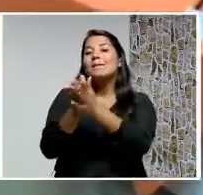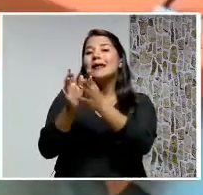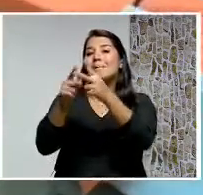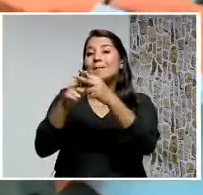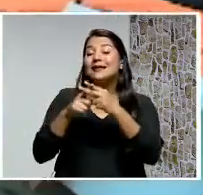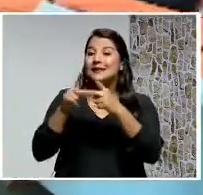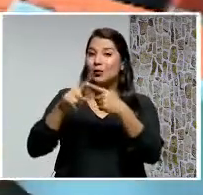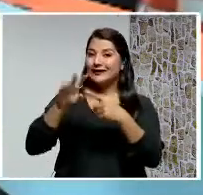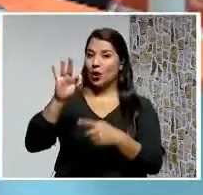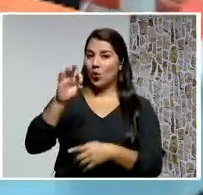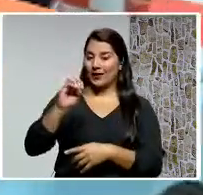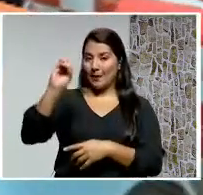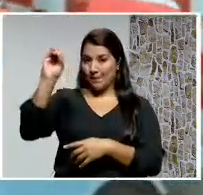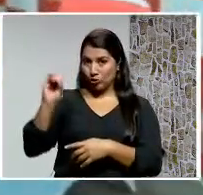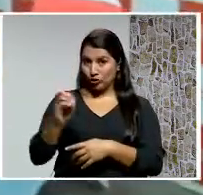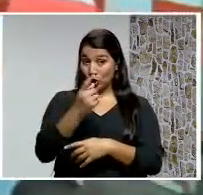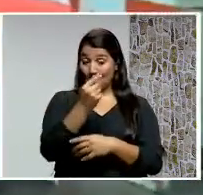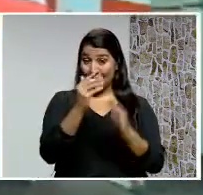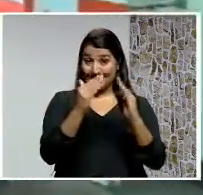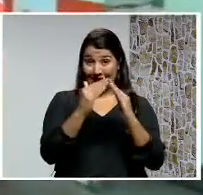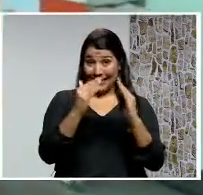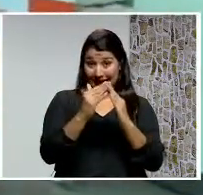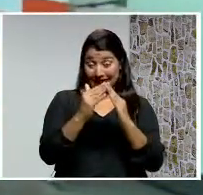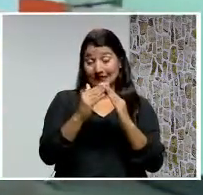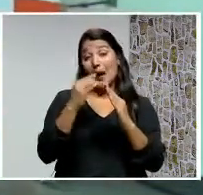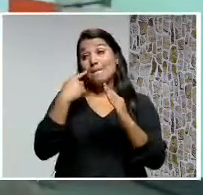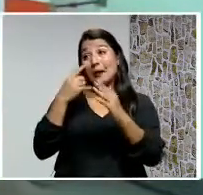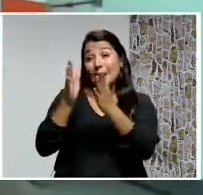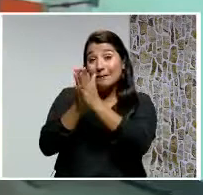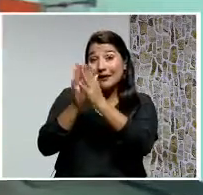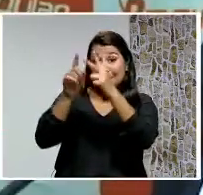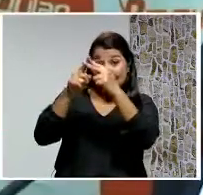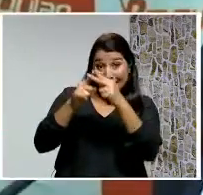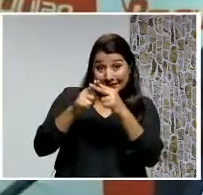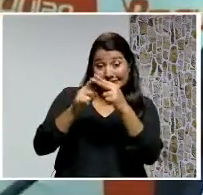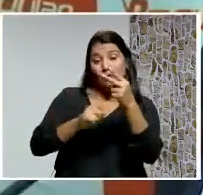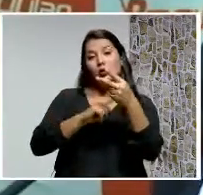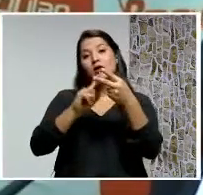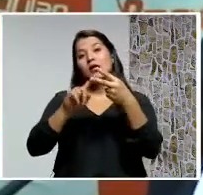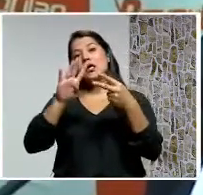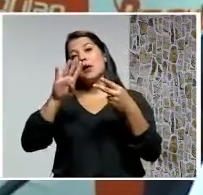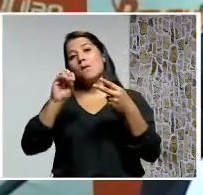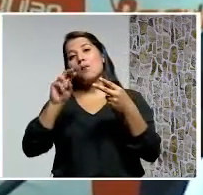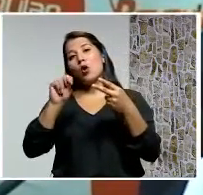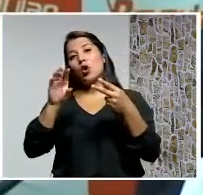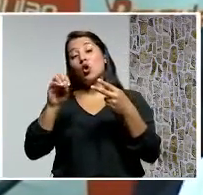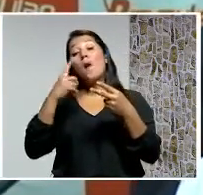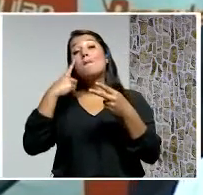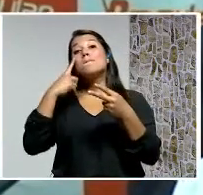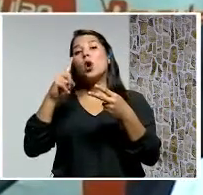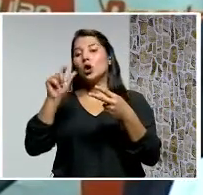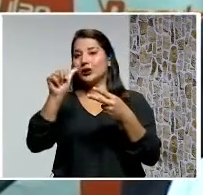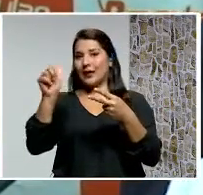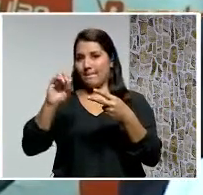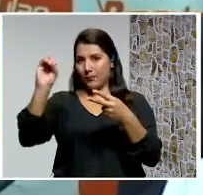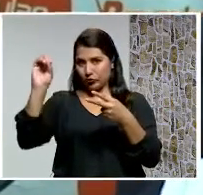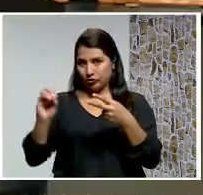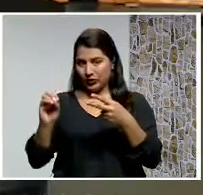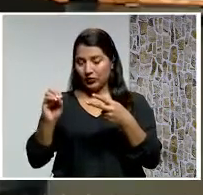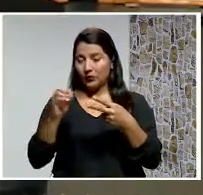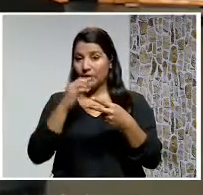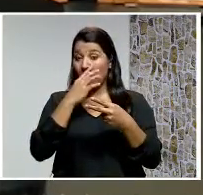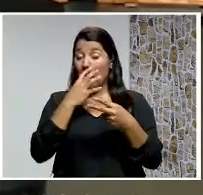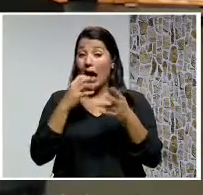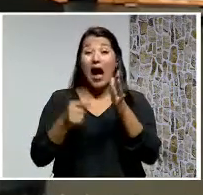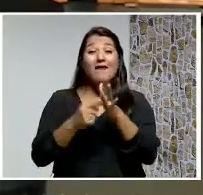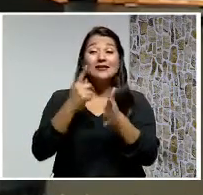crédito de un banco y aplicar a un bono por el restante 10%. Según la ministra de Vivienda, en muchas ocasiones el pago de la prima se vuelve